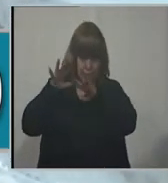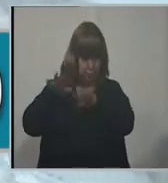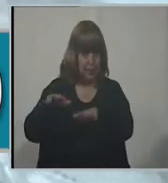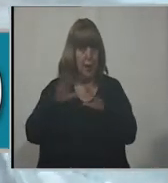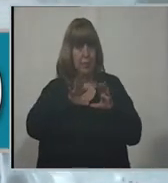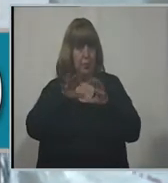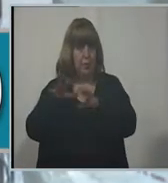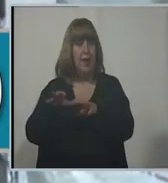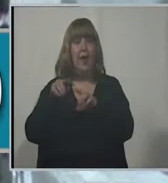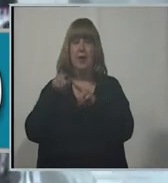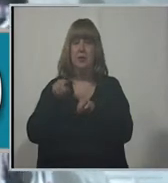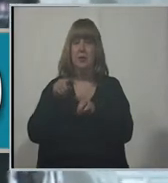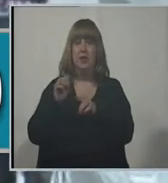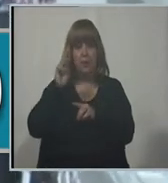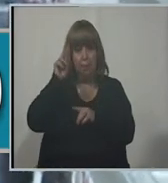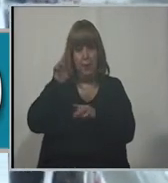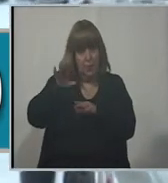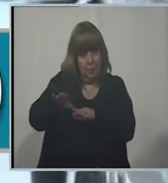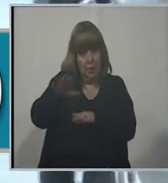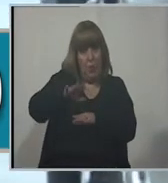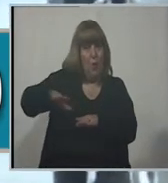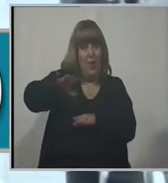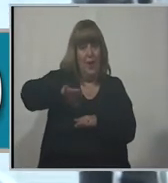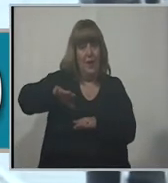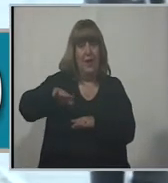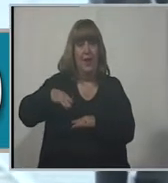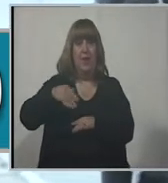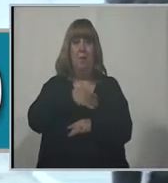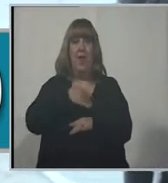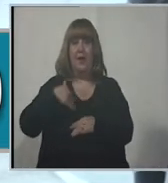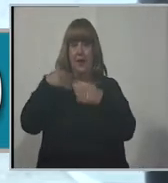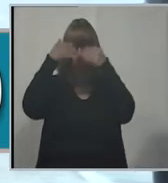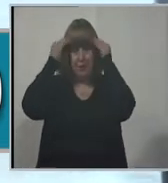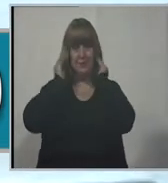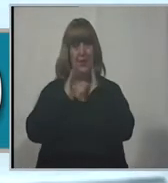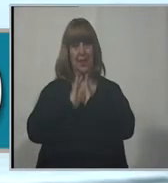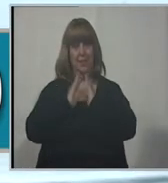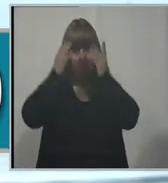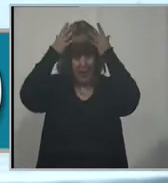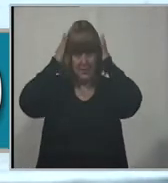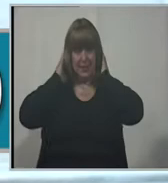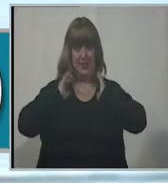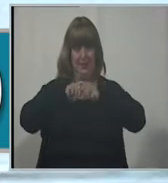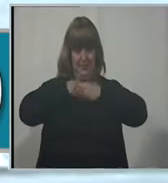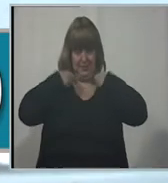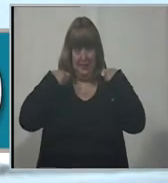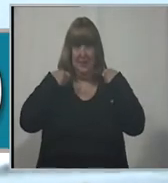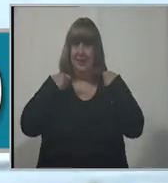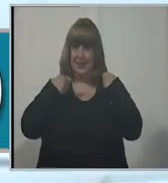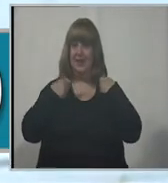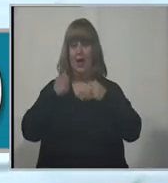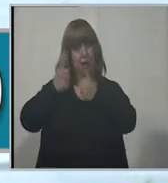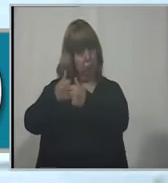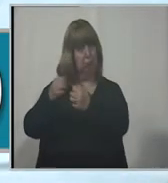en conjunto con las Madres de Plaza de Mayo diseñamos el nuevo espacio, donde hoy tenemos un